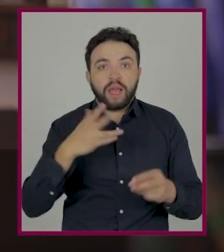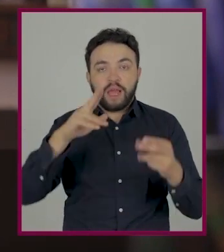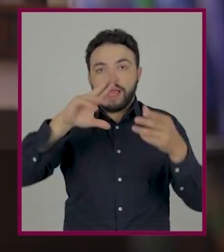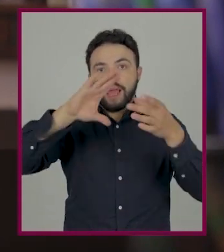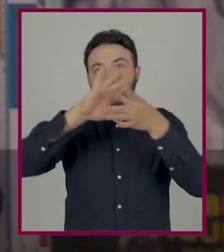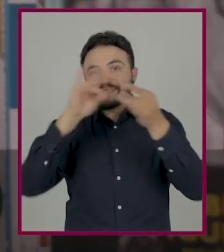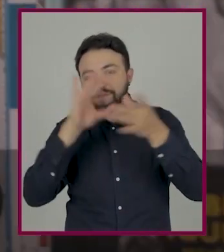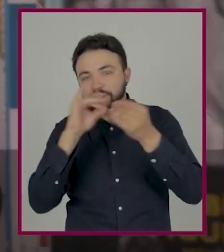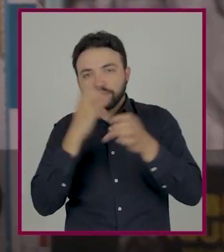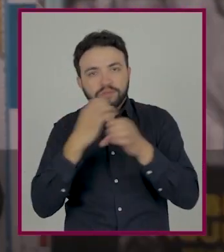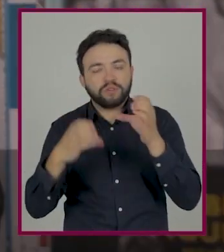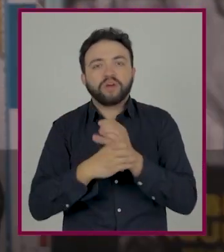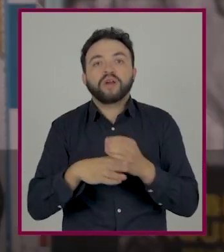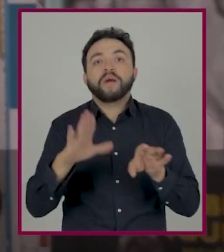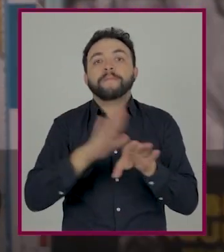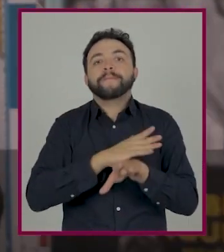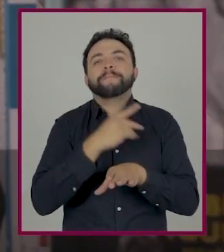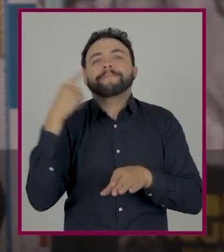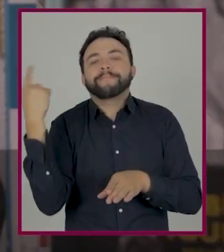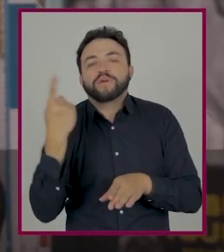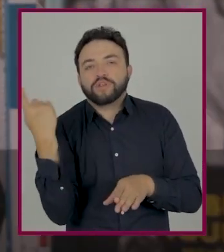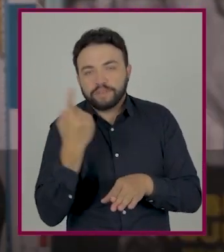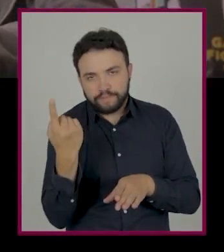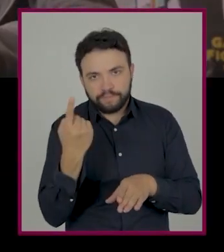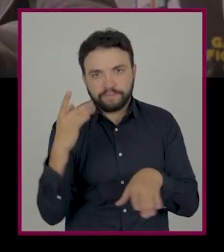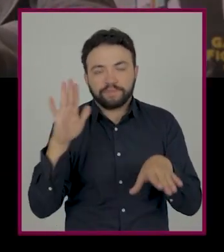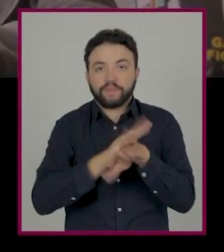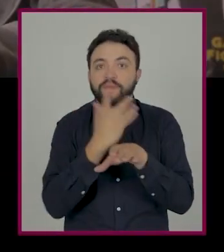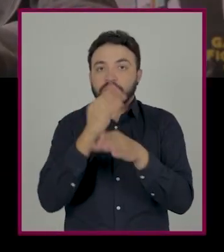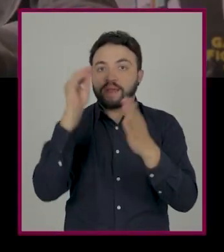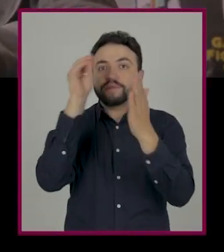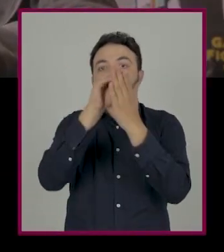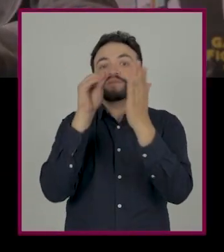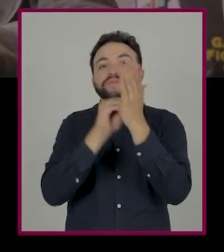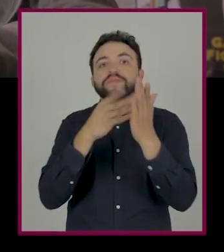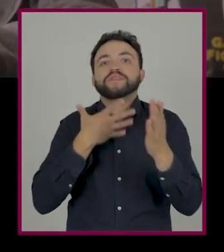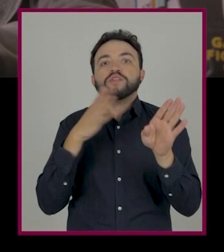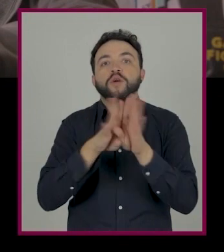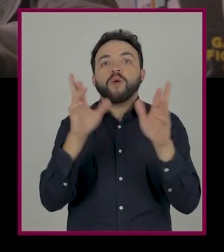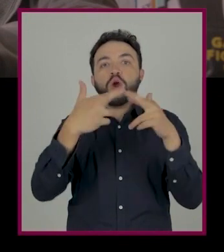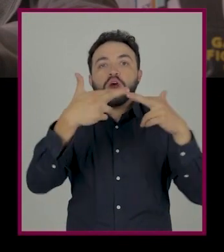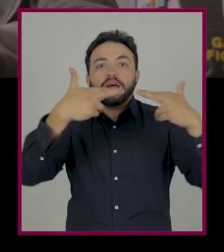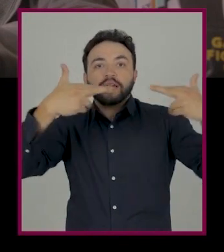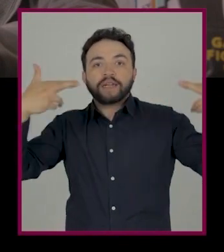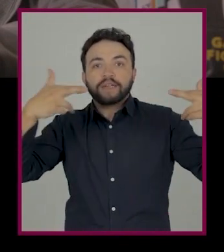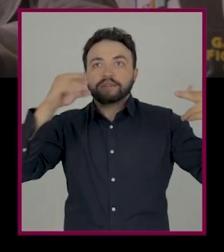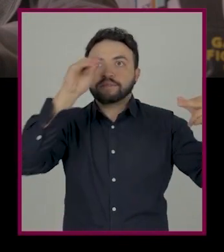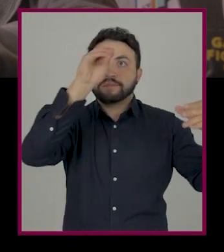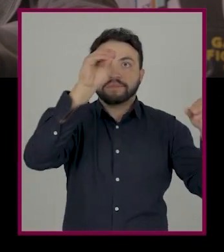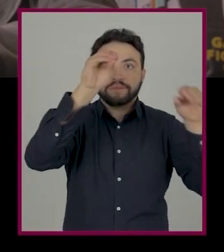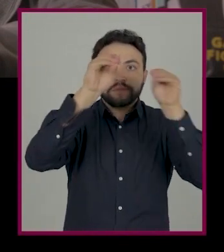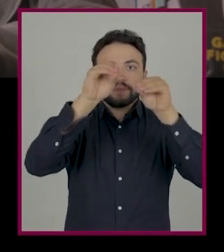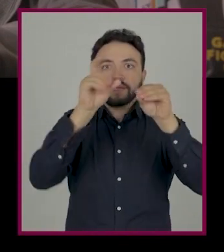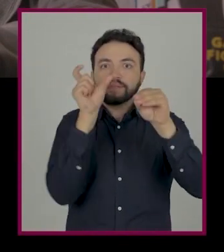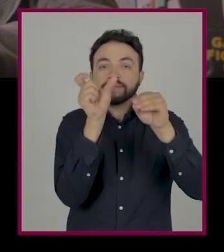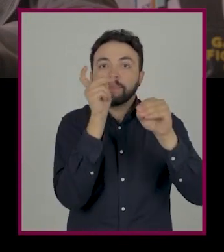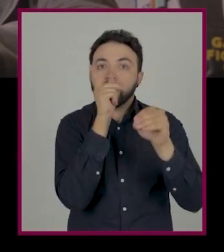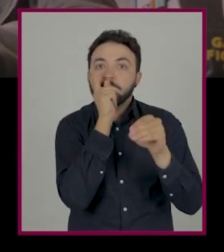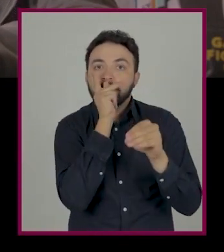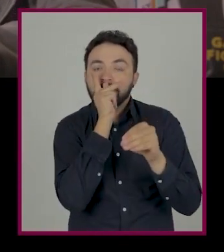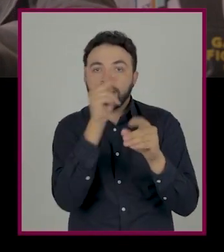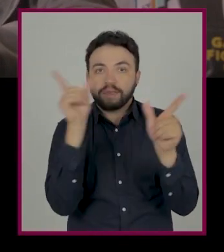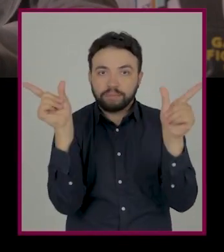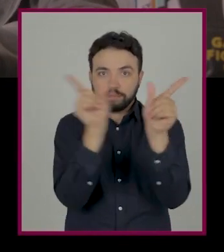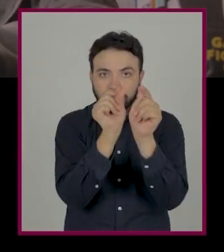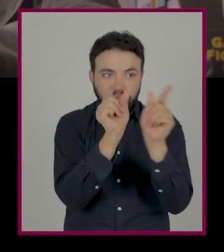llevar explicaciones. ¿No llevan? ¿Por? Porque quien lo construye es quien explica la relación entre las